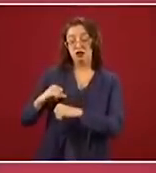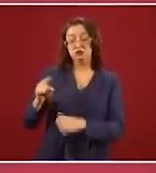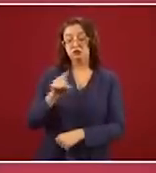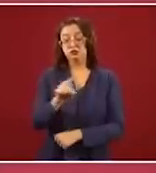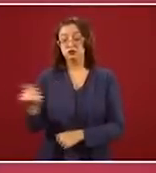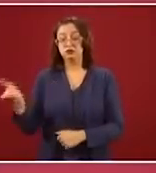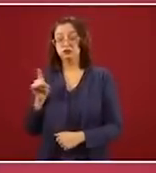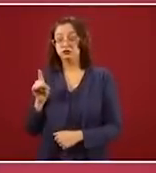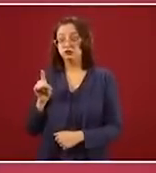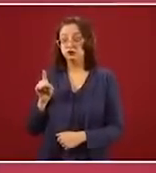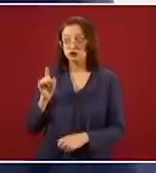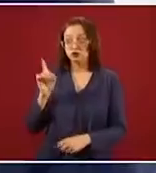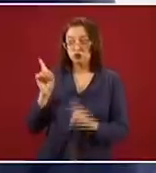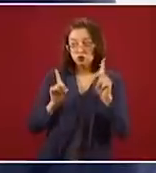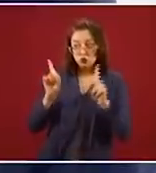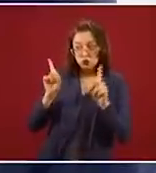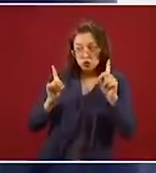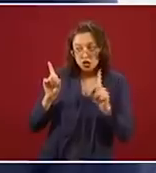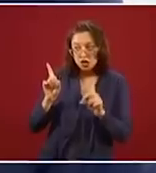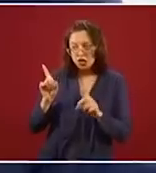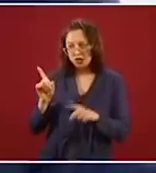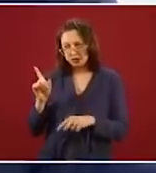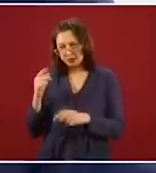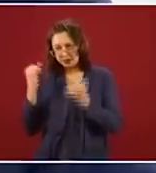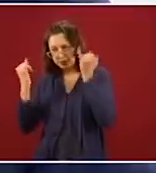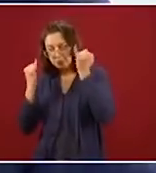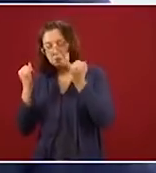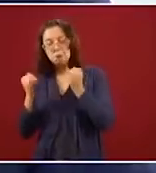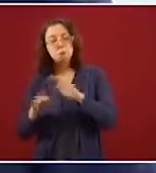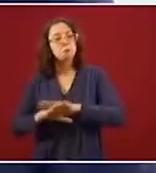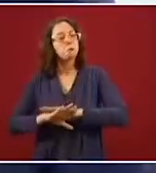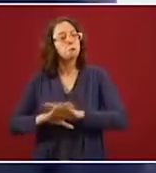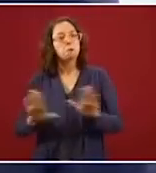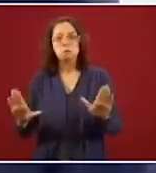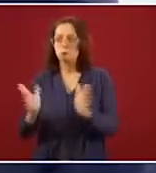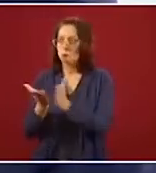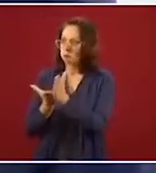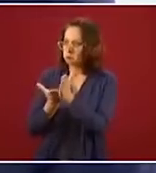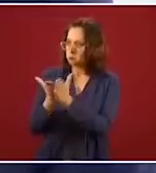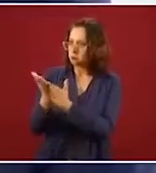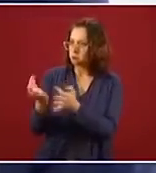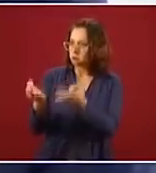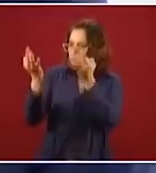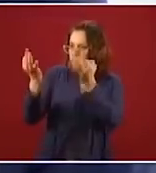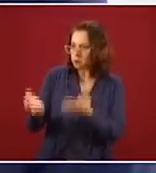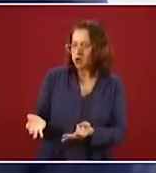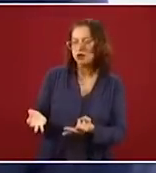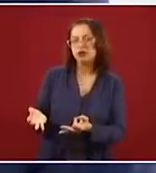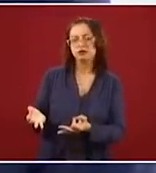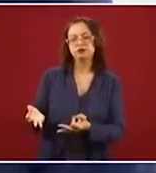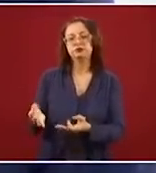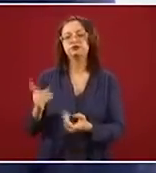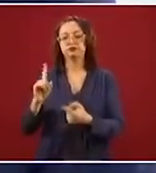está bajo sospecha. Y estamos limpiando aduanas